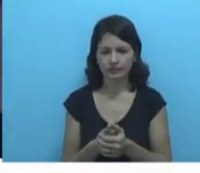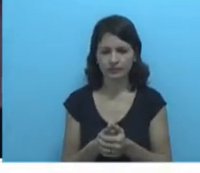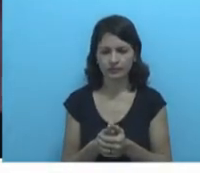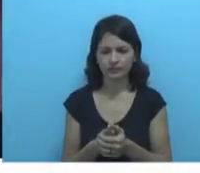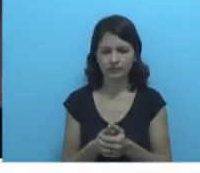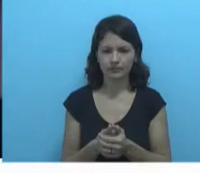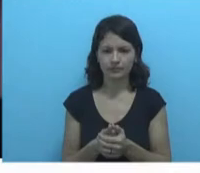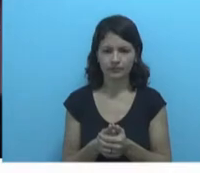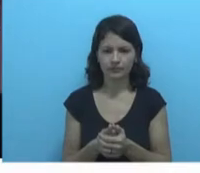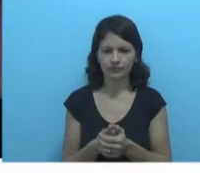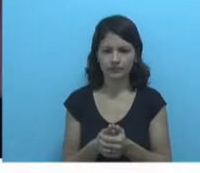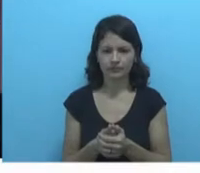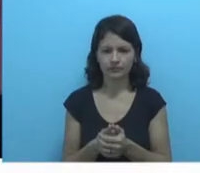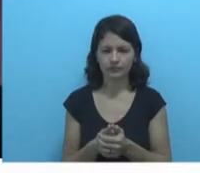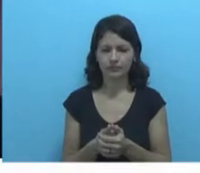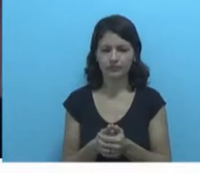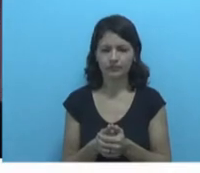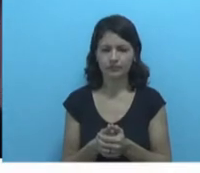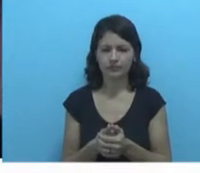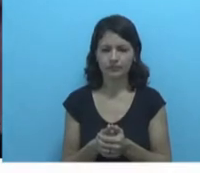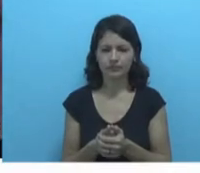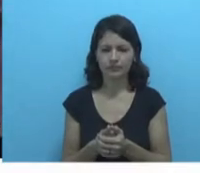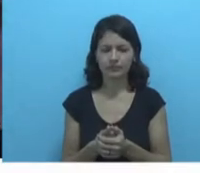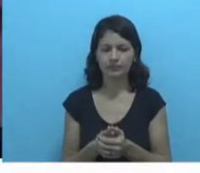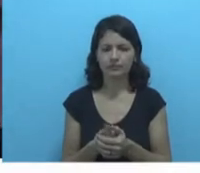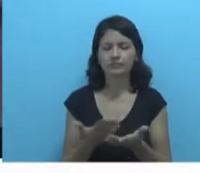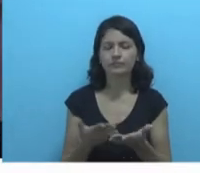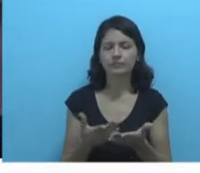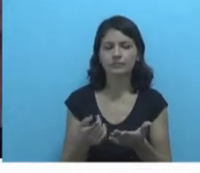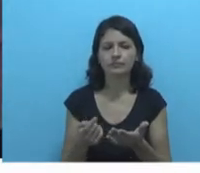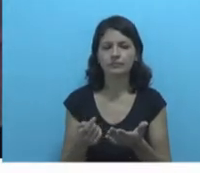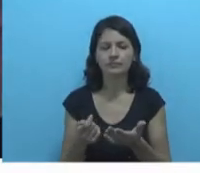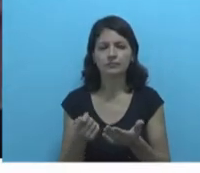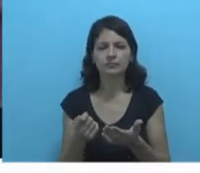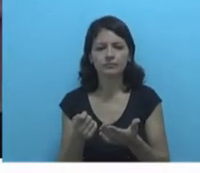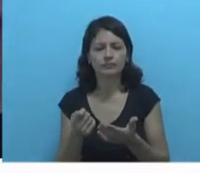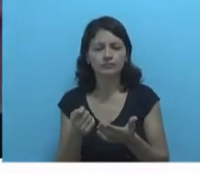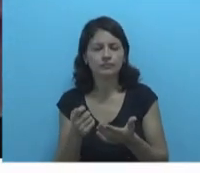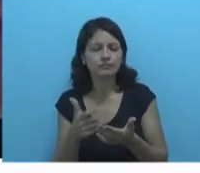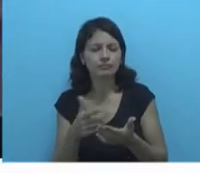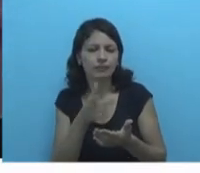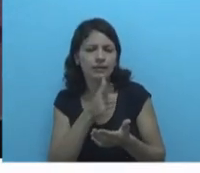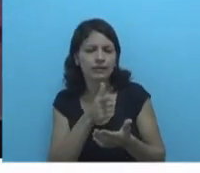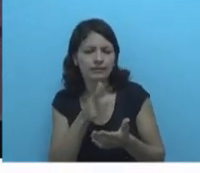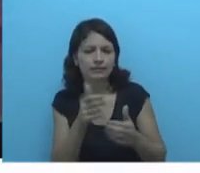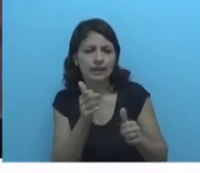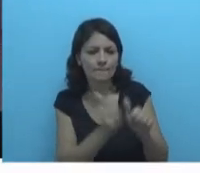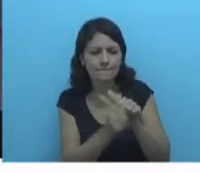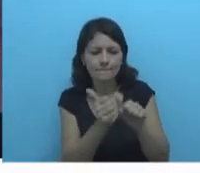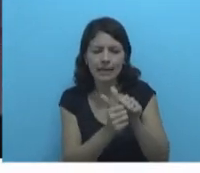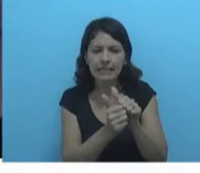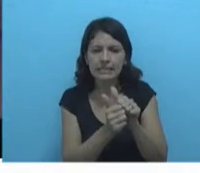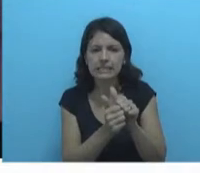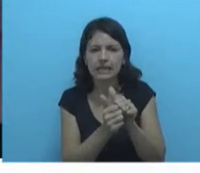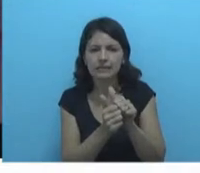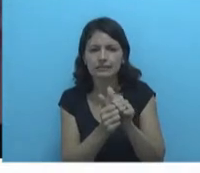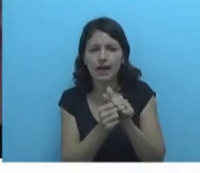disposiciones reglamentarias de ANMAT, redactadas bajo la inspiración de las empresas que monopolizaron el mercado.